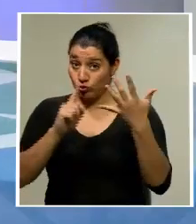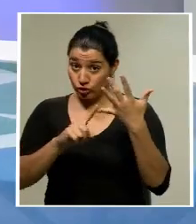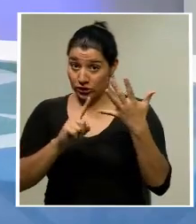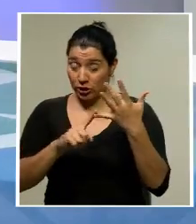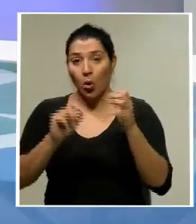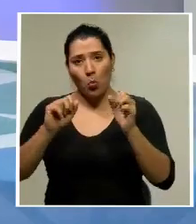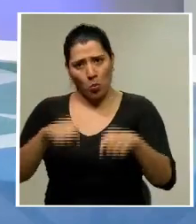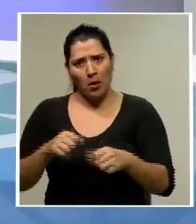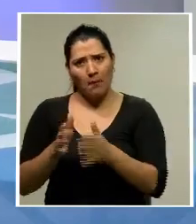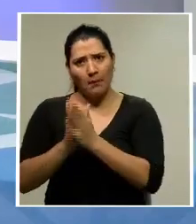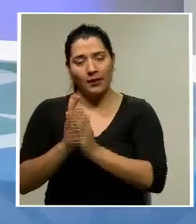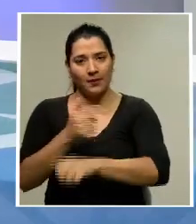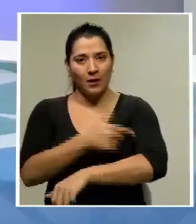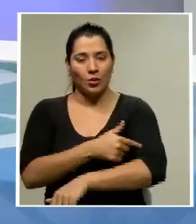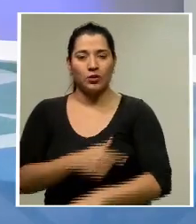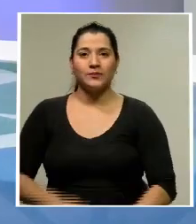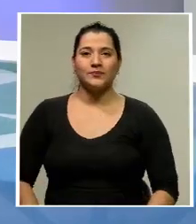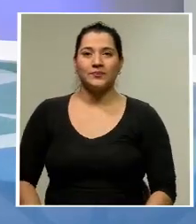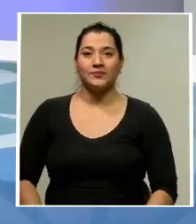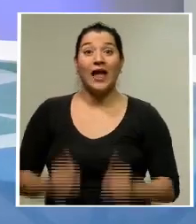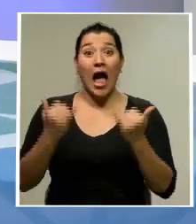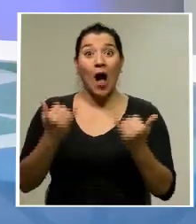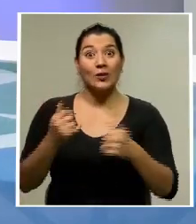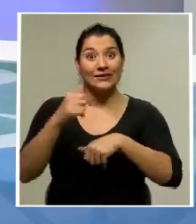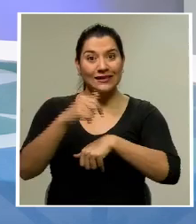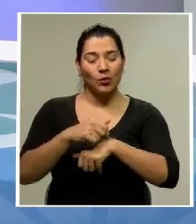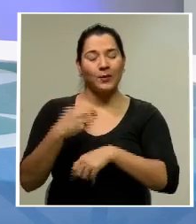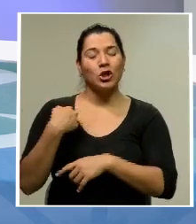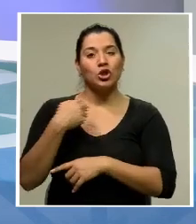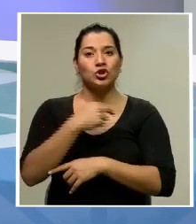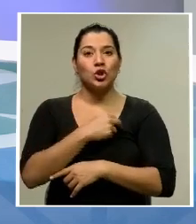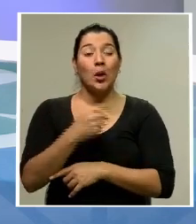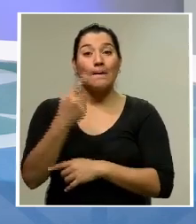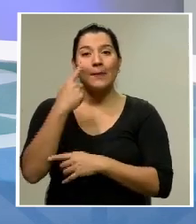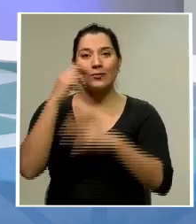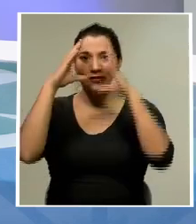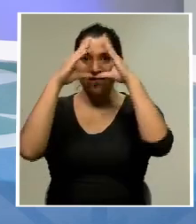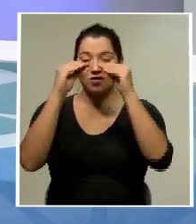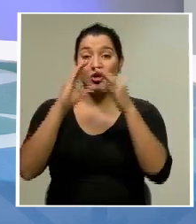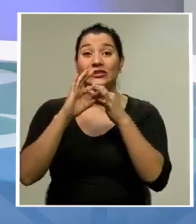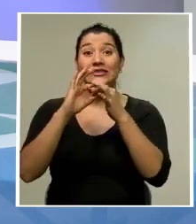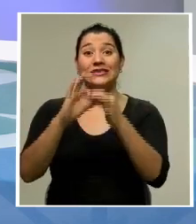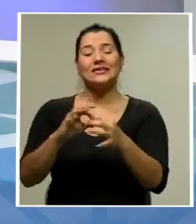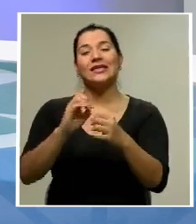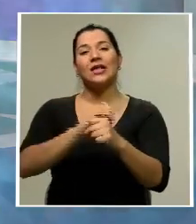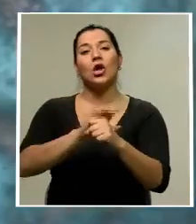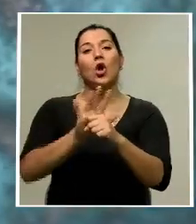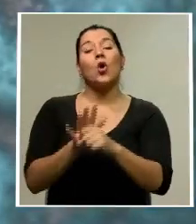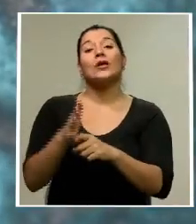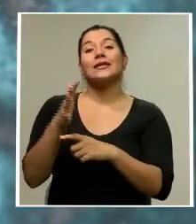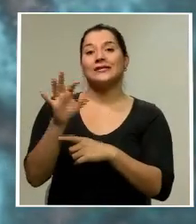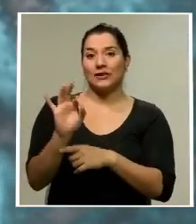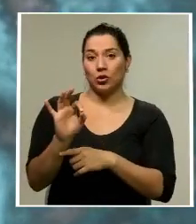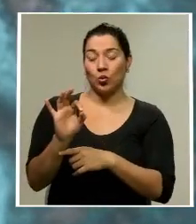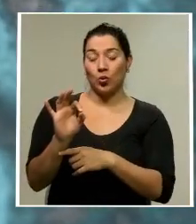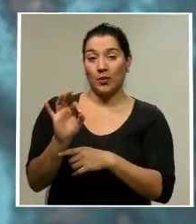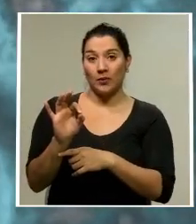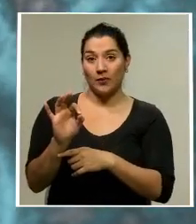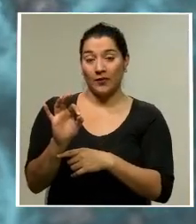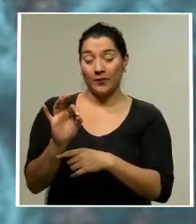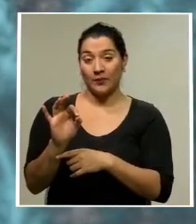dosis. En este momento vamos a repasar precisamente el estado de la situación COVID, de la